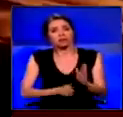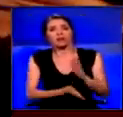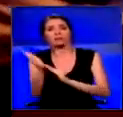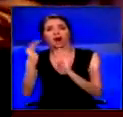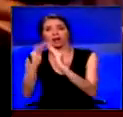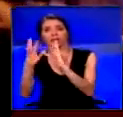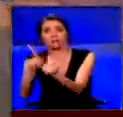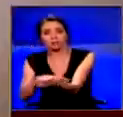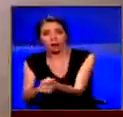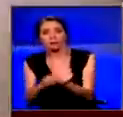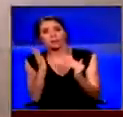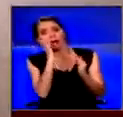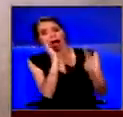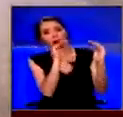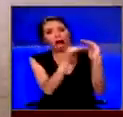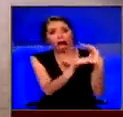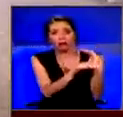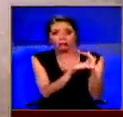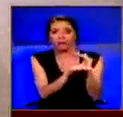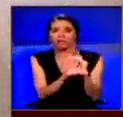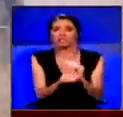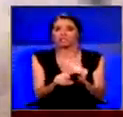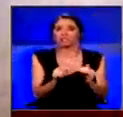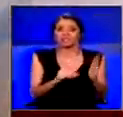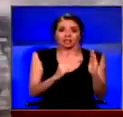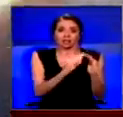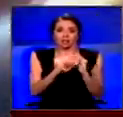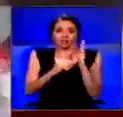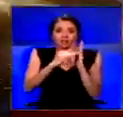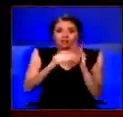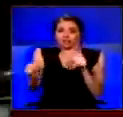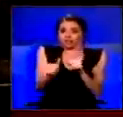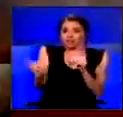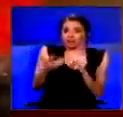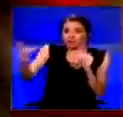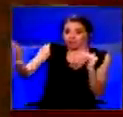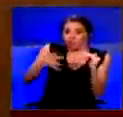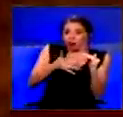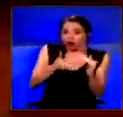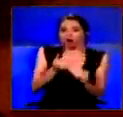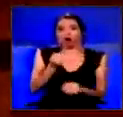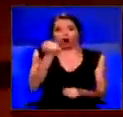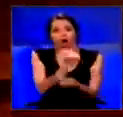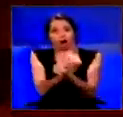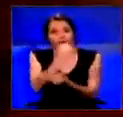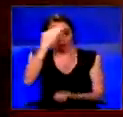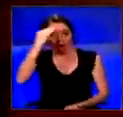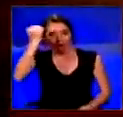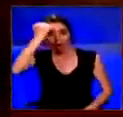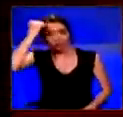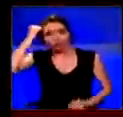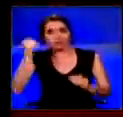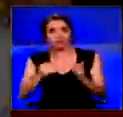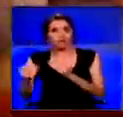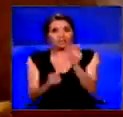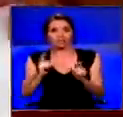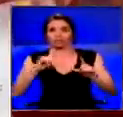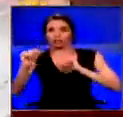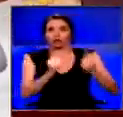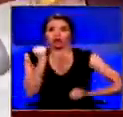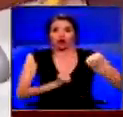de familiares. El fuego a un par de metros avanzaba a sus viviendas. Carabineros, bomberos, vecinos corrían para todos lados.